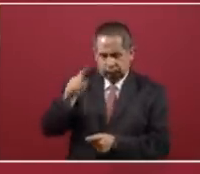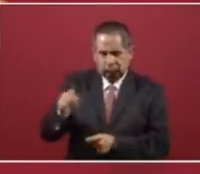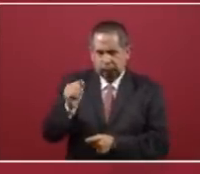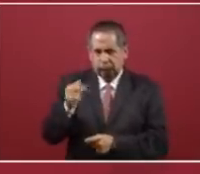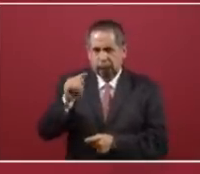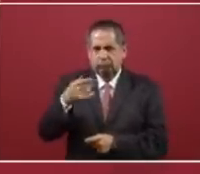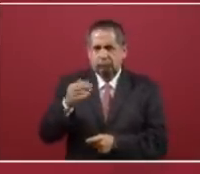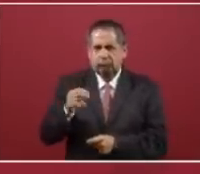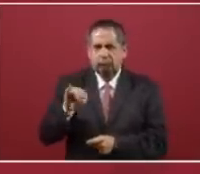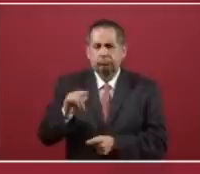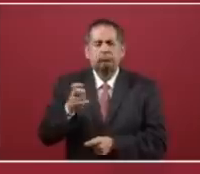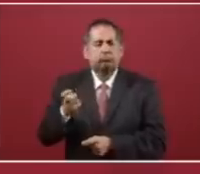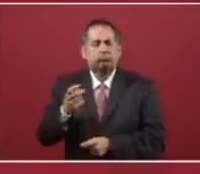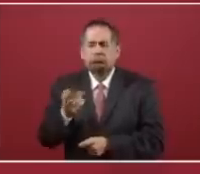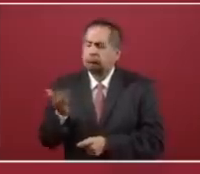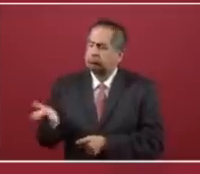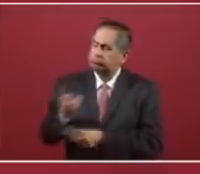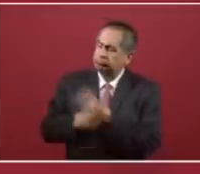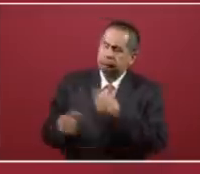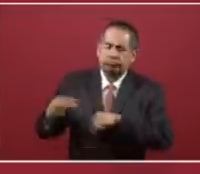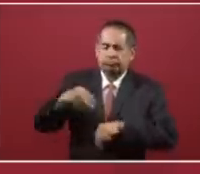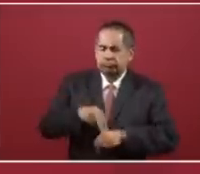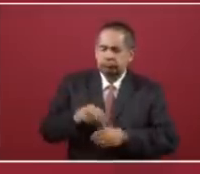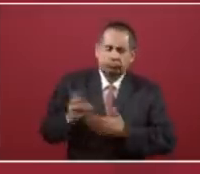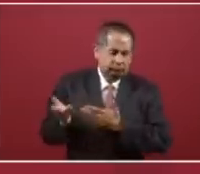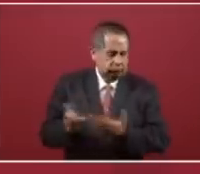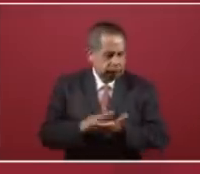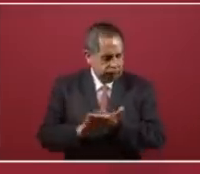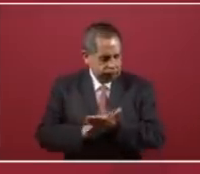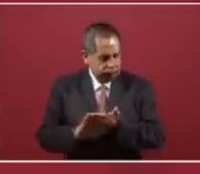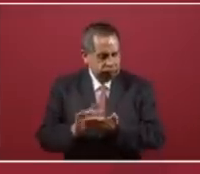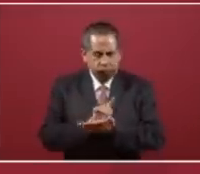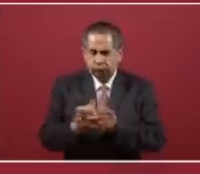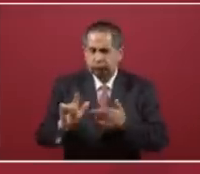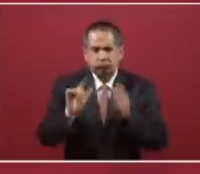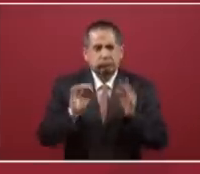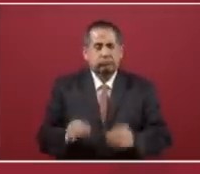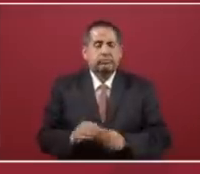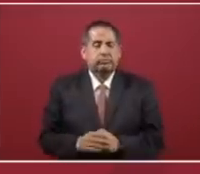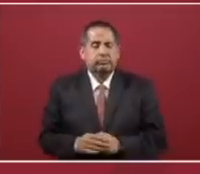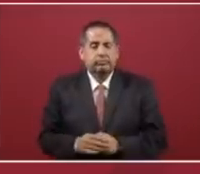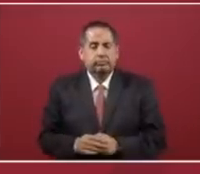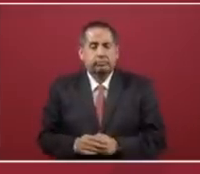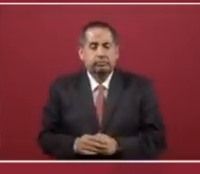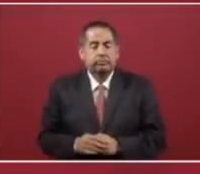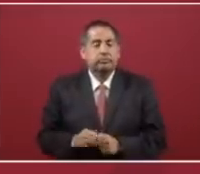pero eso le pedí que estuviera aquí acerca de sí